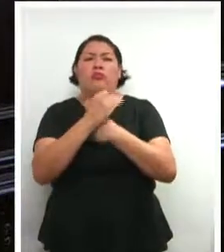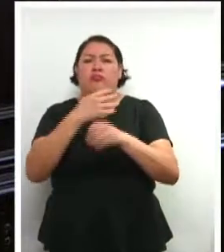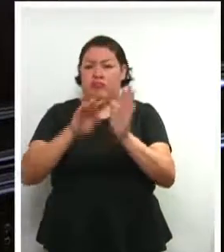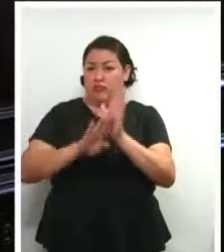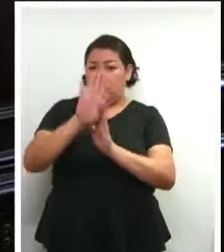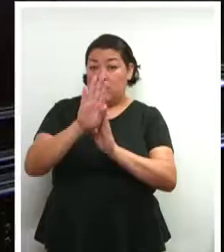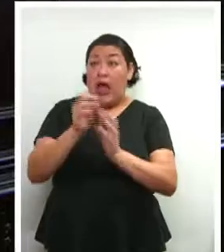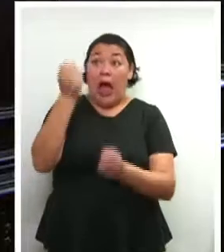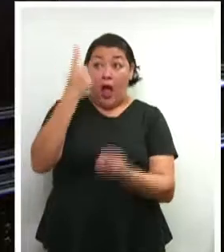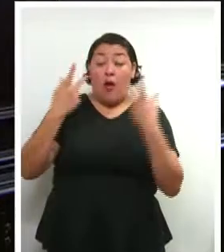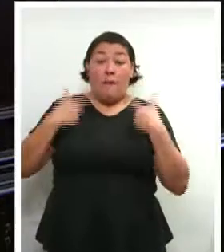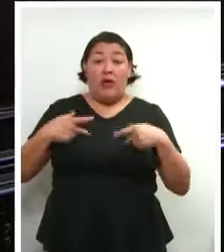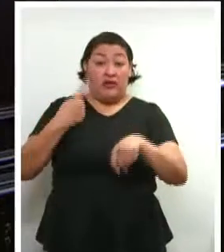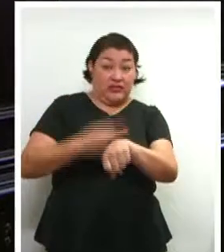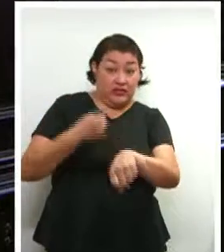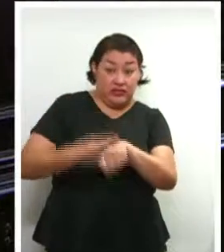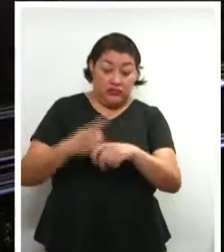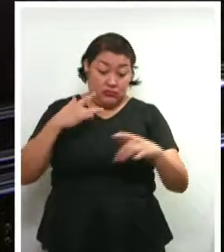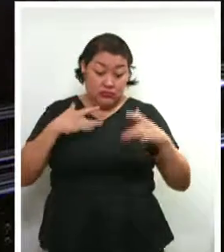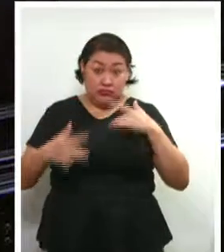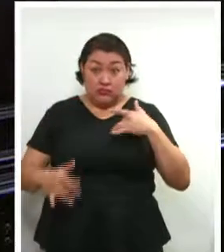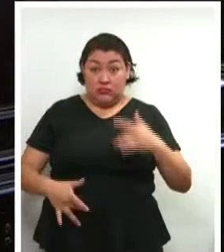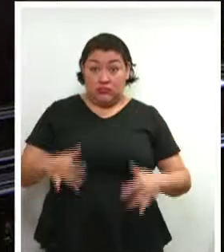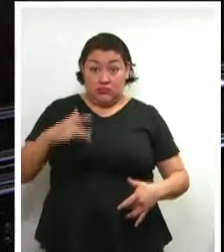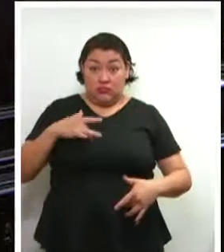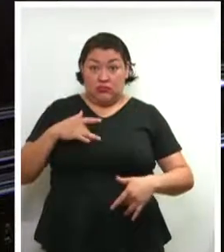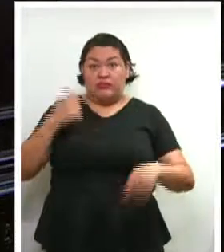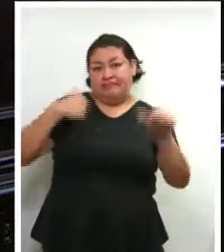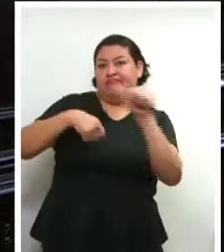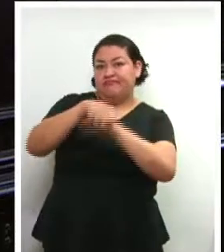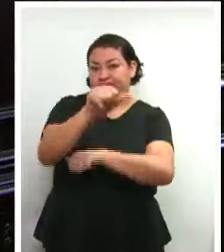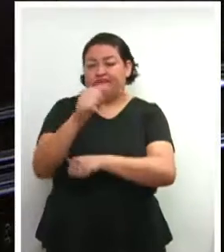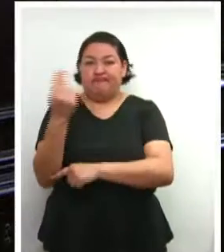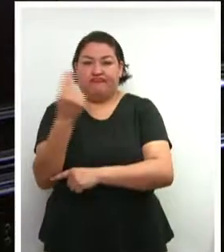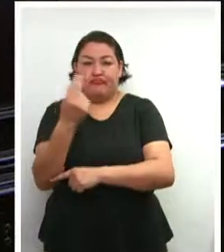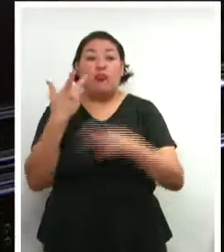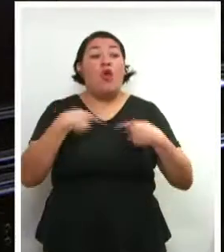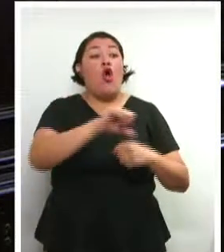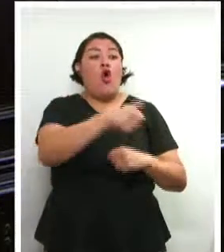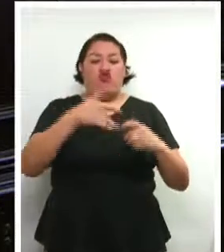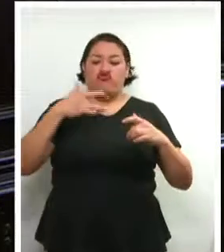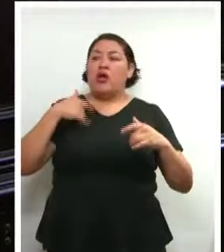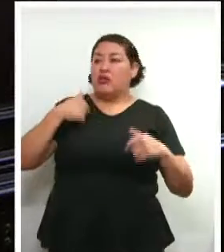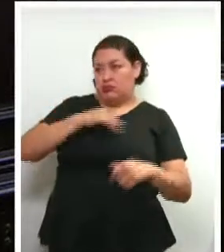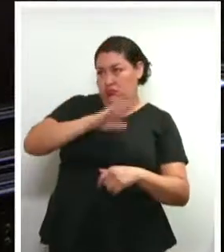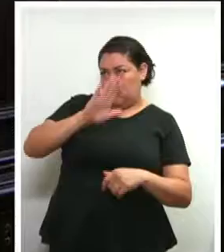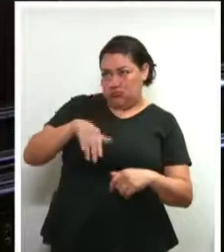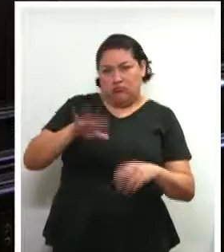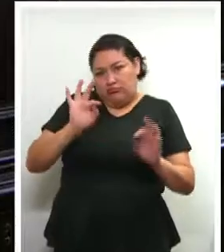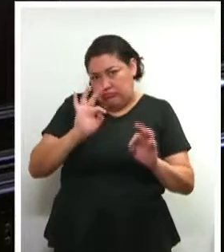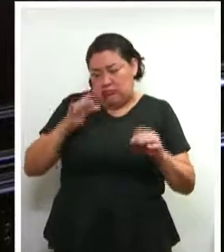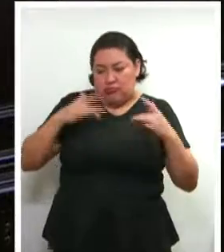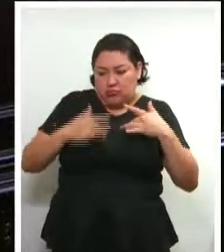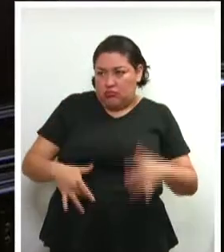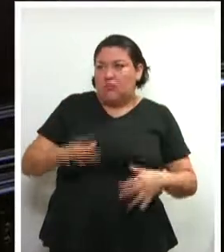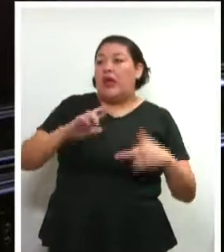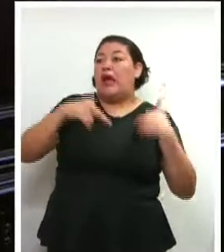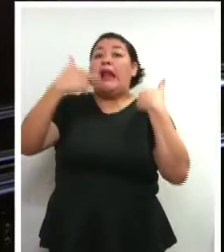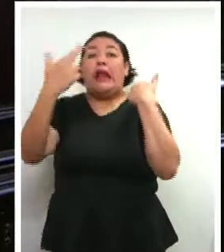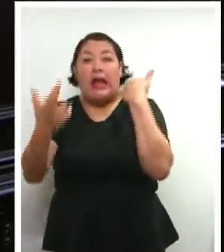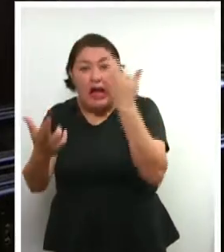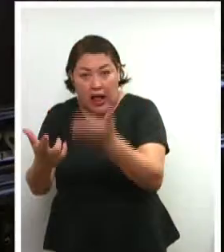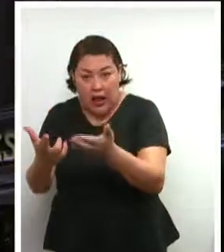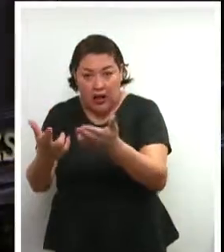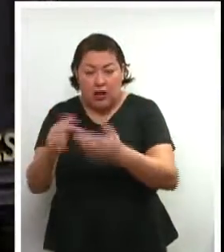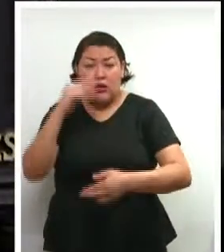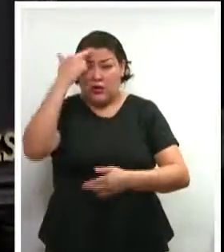donación de órganos de algunos de sus semejantes. Creo, compañeros diputados y compañeras diputadas, que si la Ciudad de